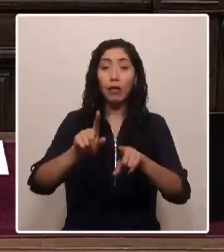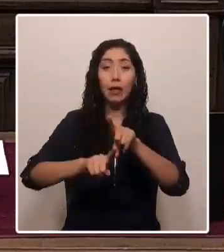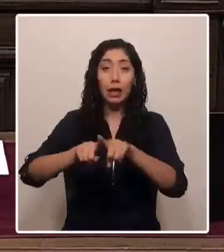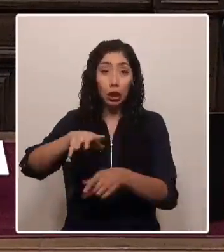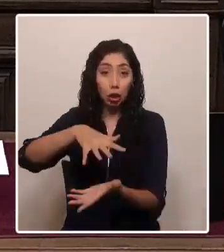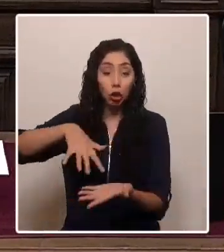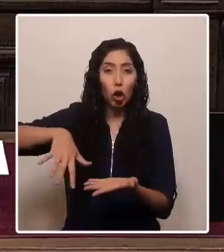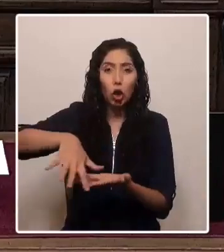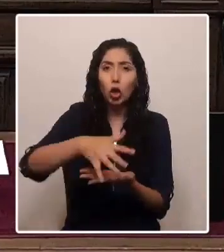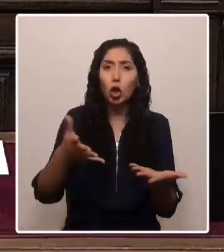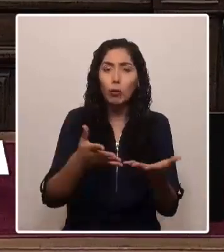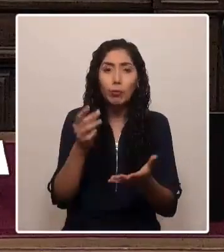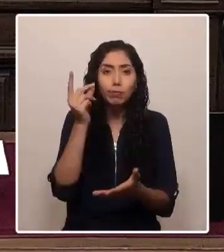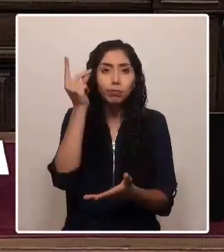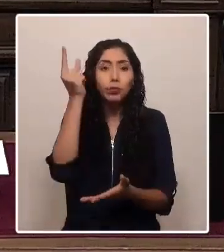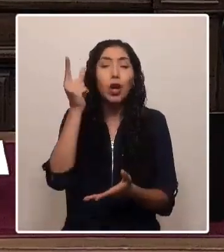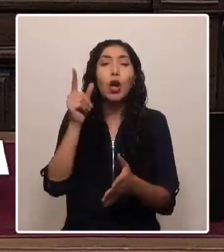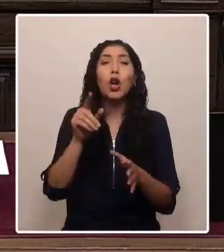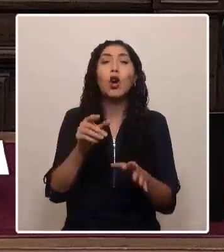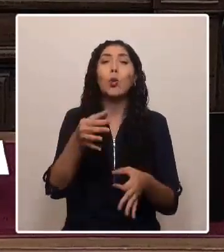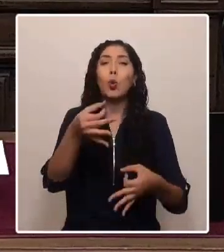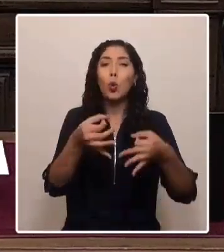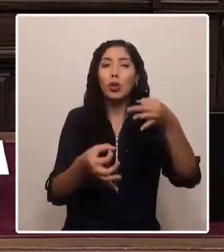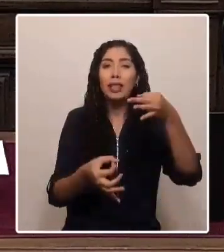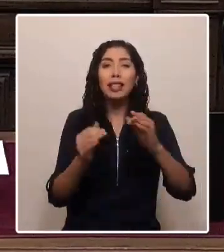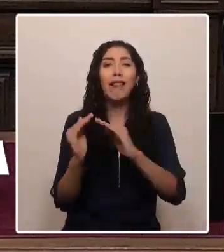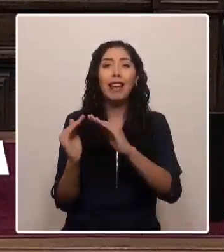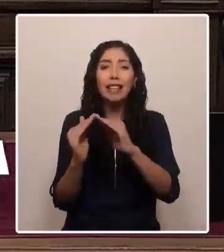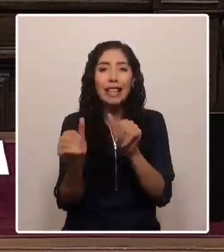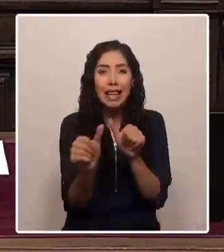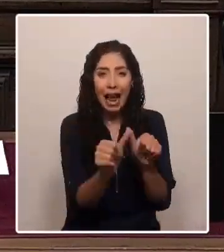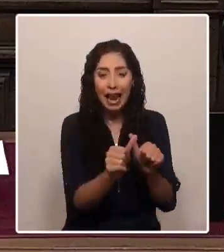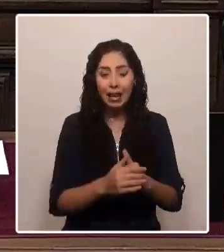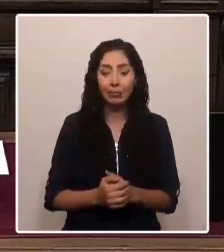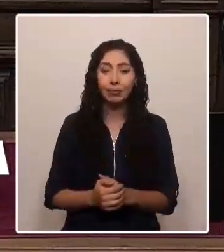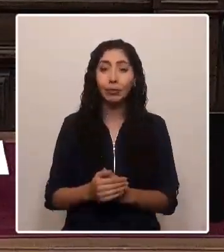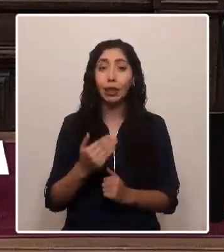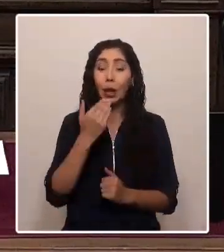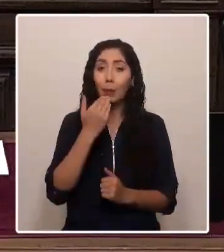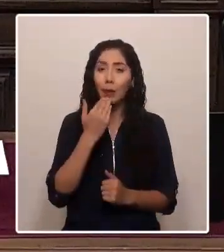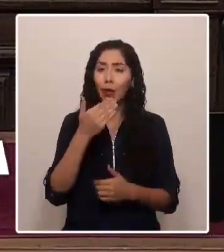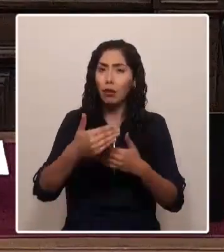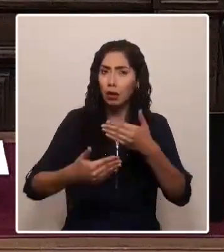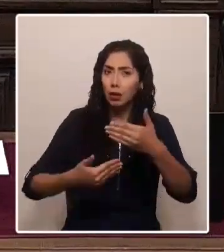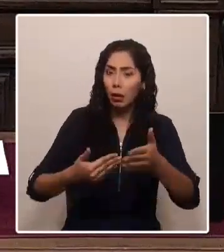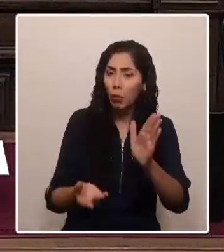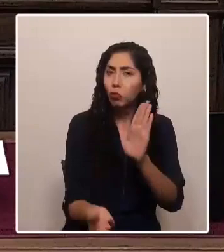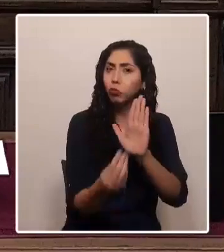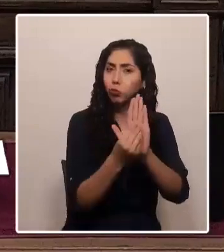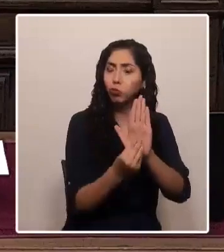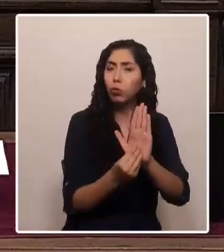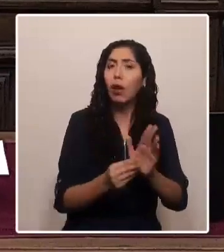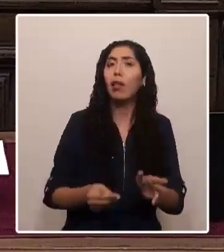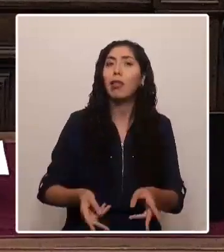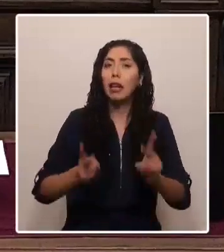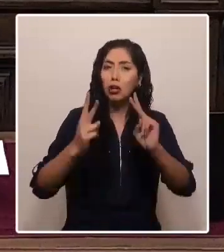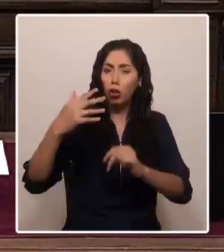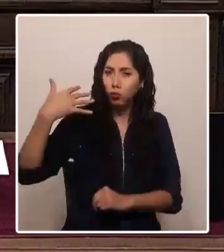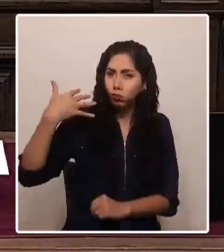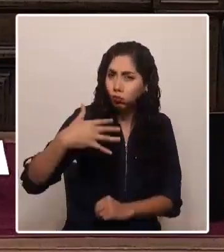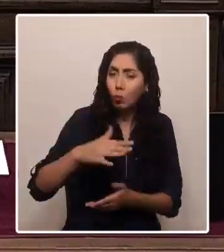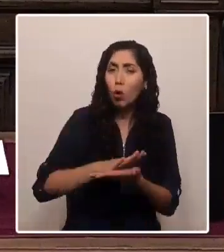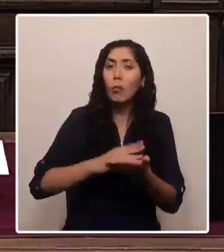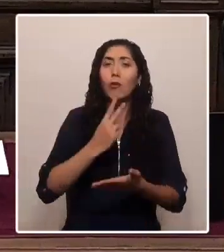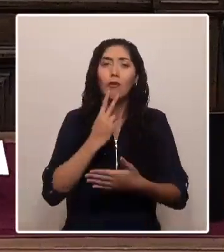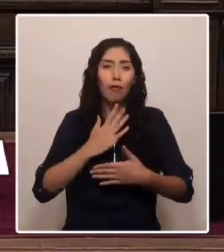de una justicia vecinal. También avanzamos en la incorporación de importantes derechos fundamentales como el derecho a la vida, la